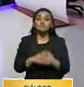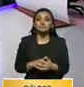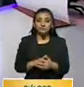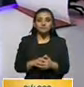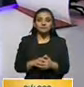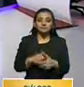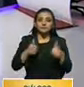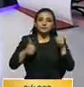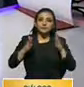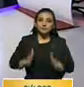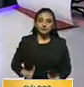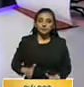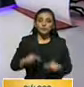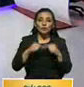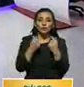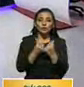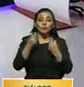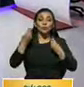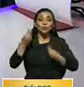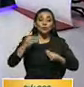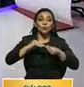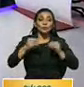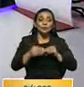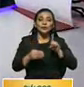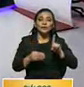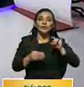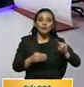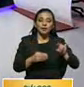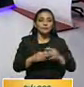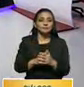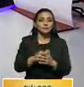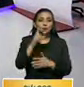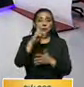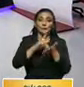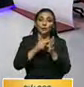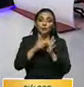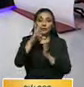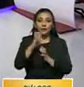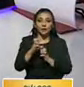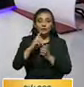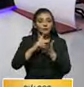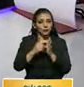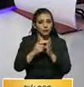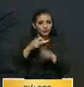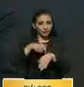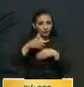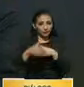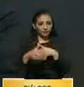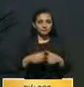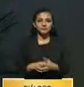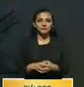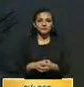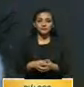Moncayo, candidato del Acuerdo Nacional por el Cambio. 1:30 de su tiempo, corre ese tiempo.